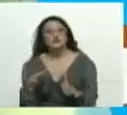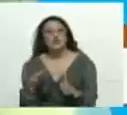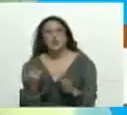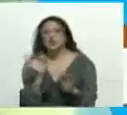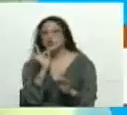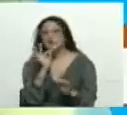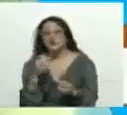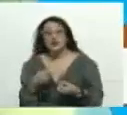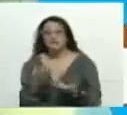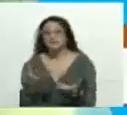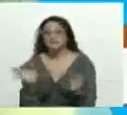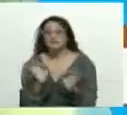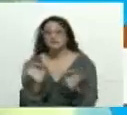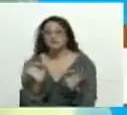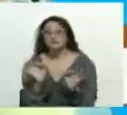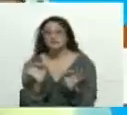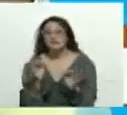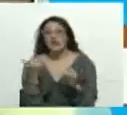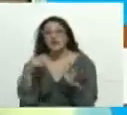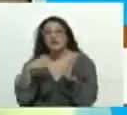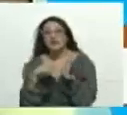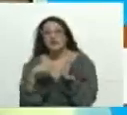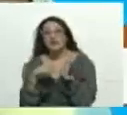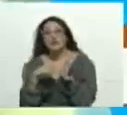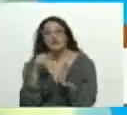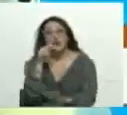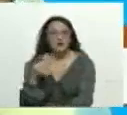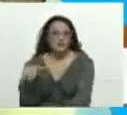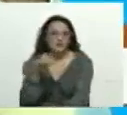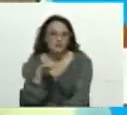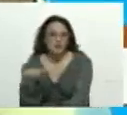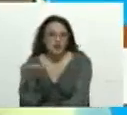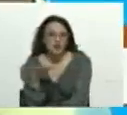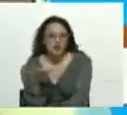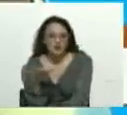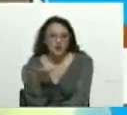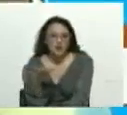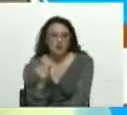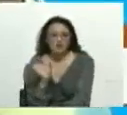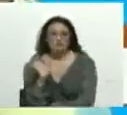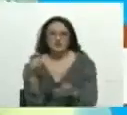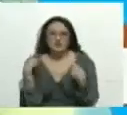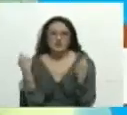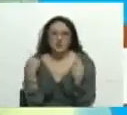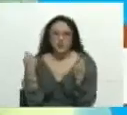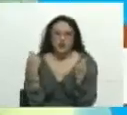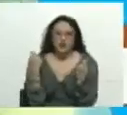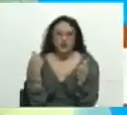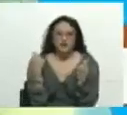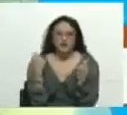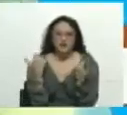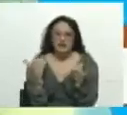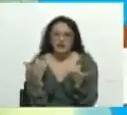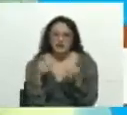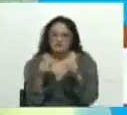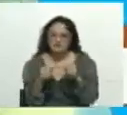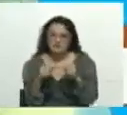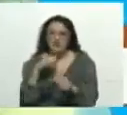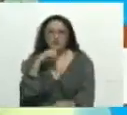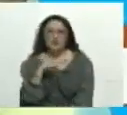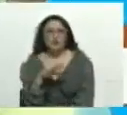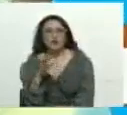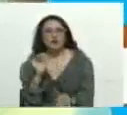dado tenemos una deuda con los pueblos no ha sido popular y estaba permanentemente en la